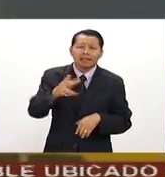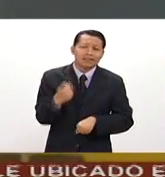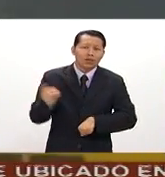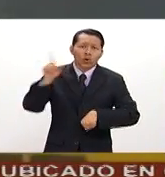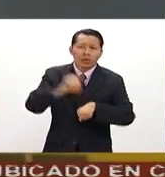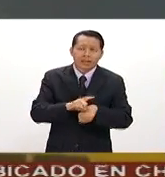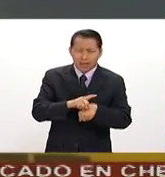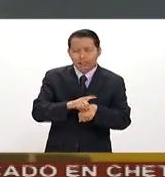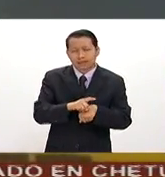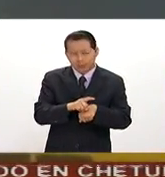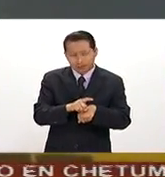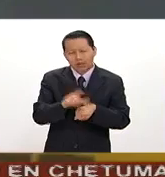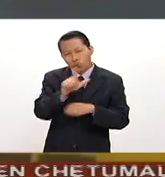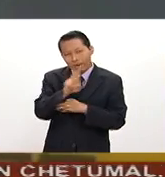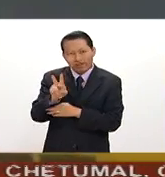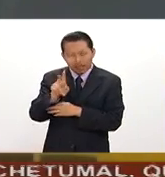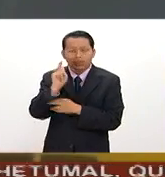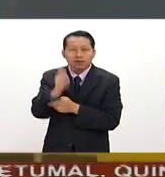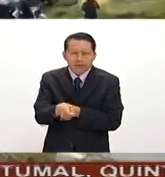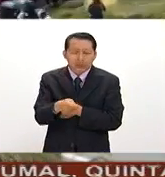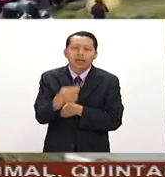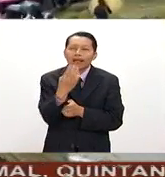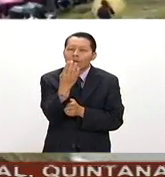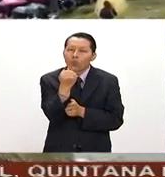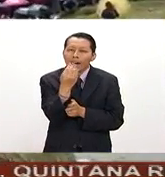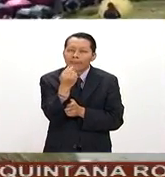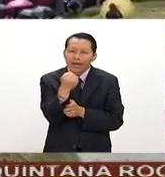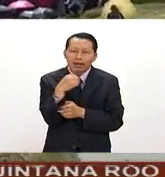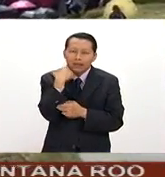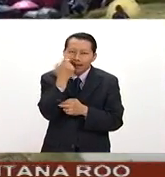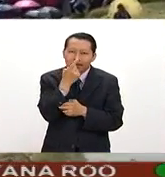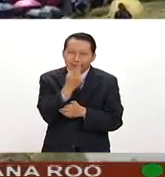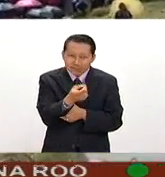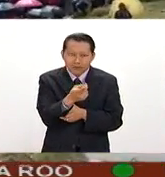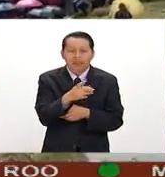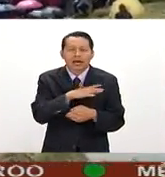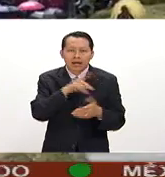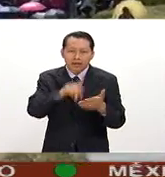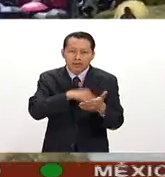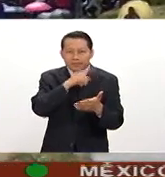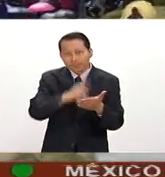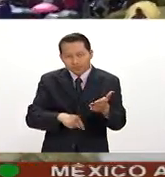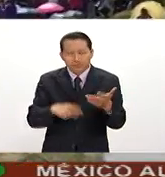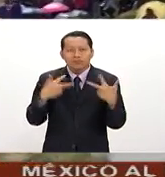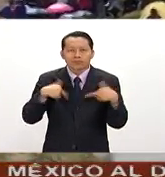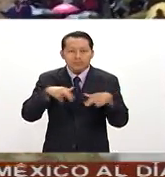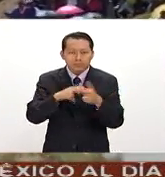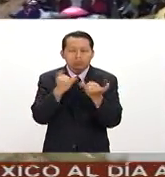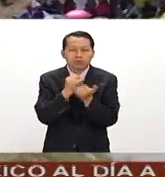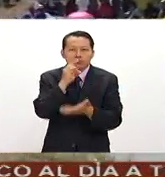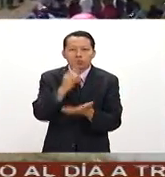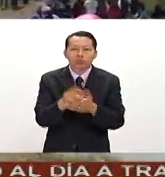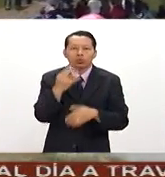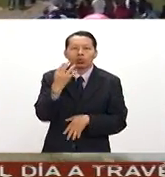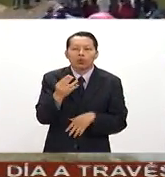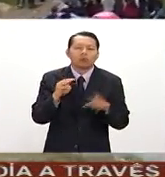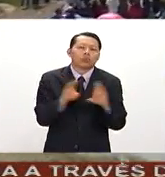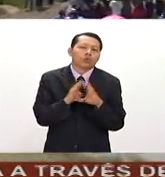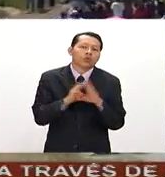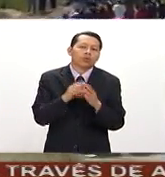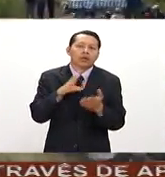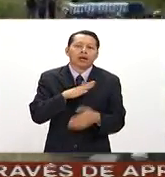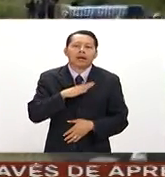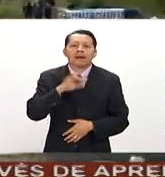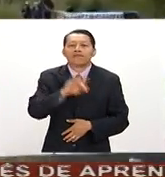hábiles, de los cuales 9 corresponden a su suspensión de labores docentes y solo 4 son consideradas como